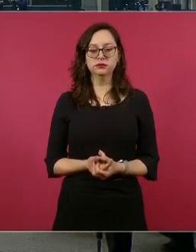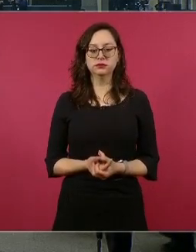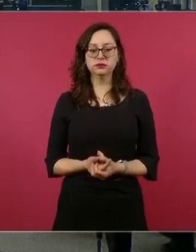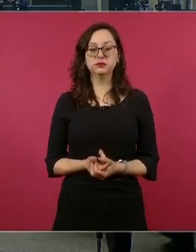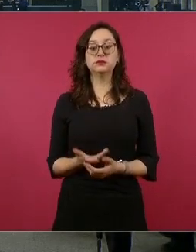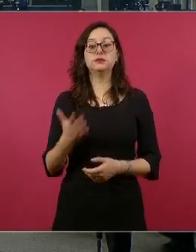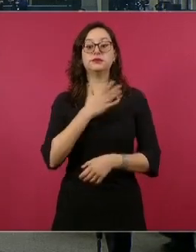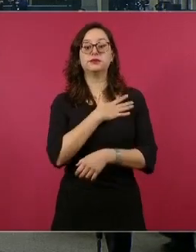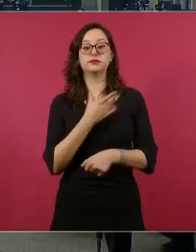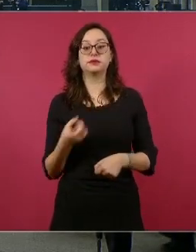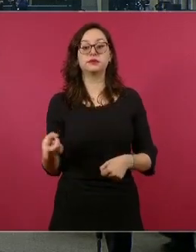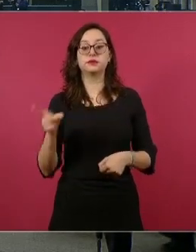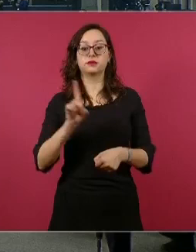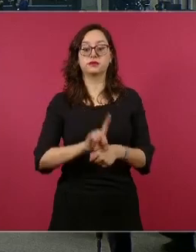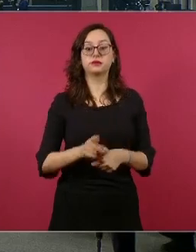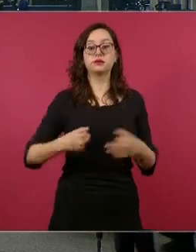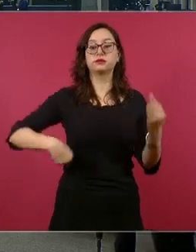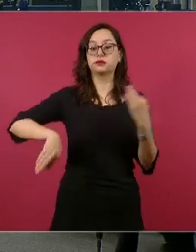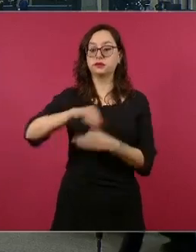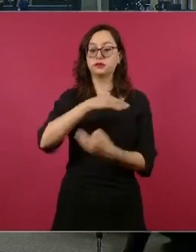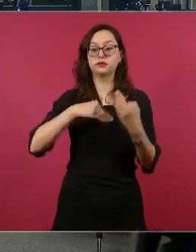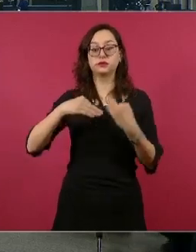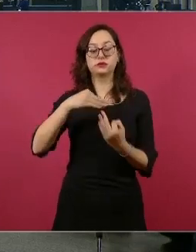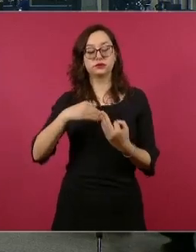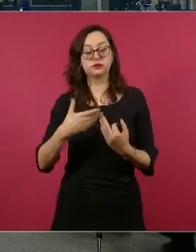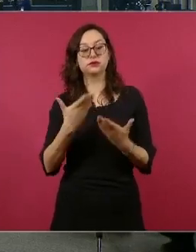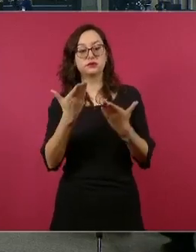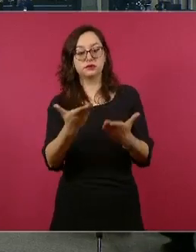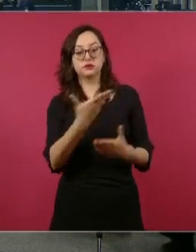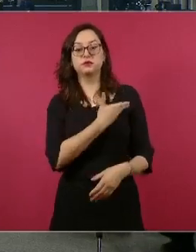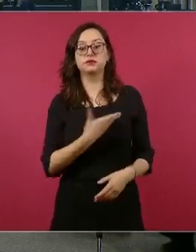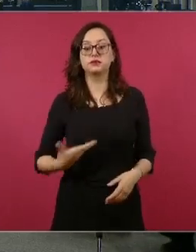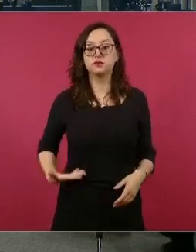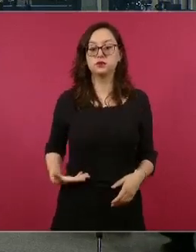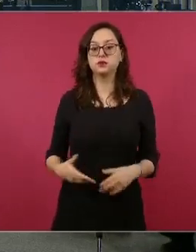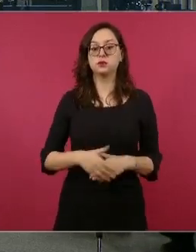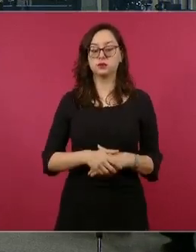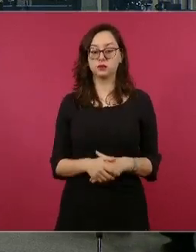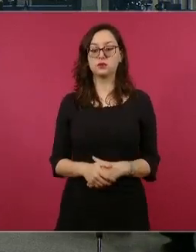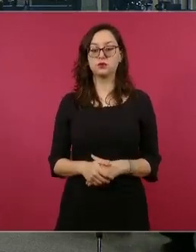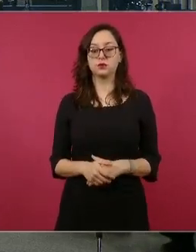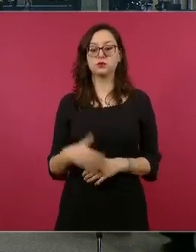Buen día. Buenos días a todos, presidente. Buenos días. Buenos días.